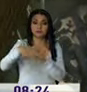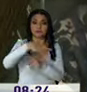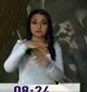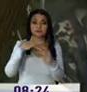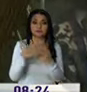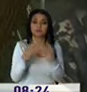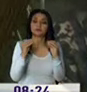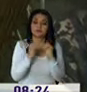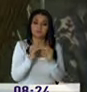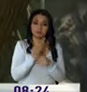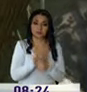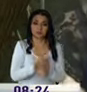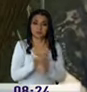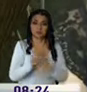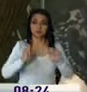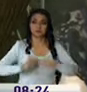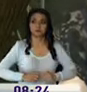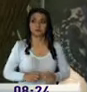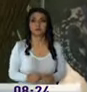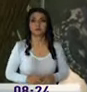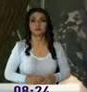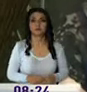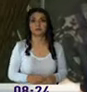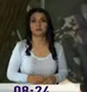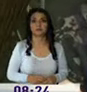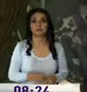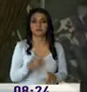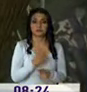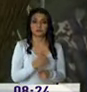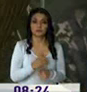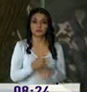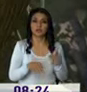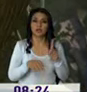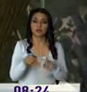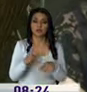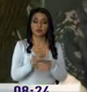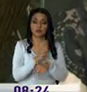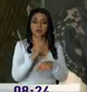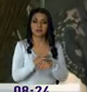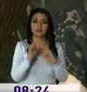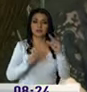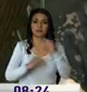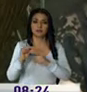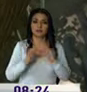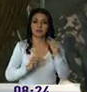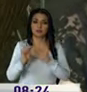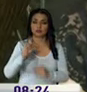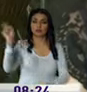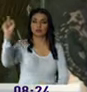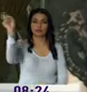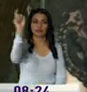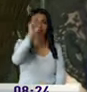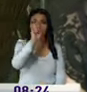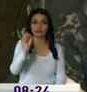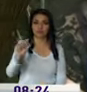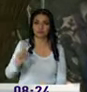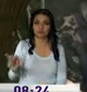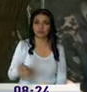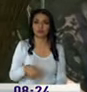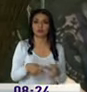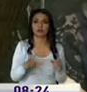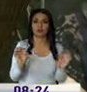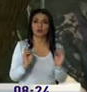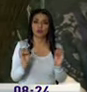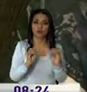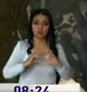que tener mucha más precaución. Y es, por ejemplo, por el uso de aerosoles, por el uso del material este que se